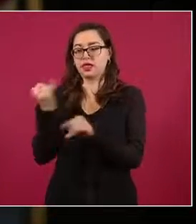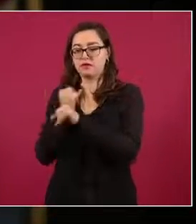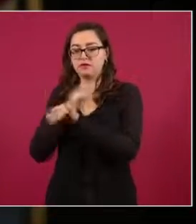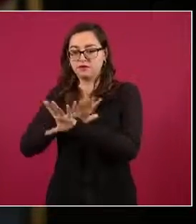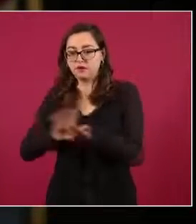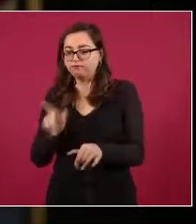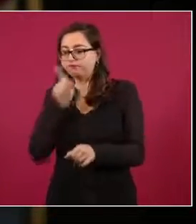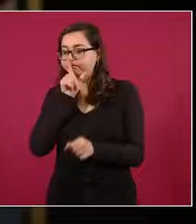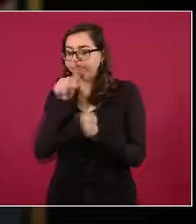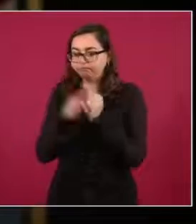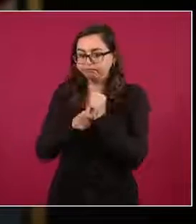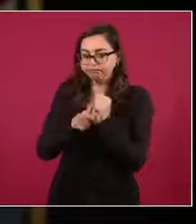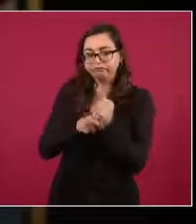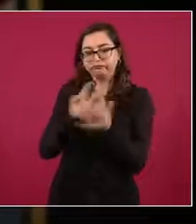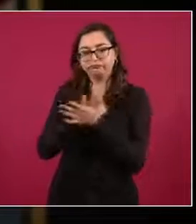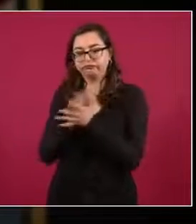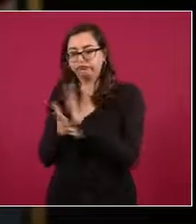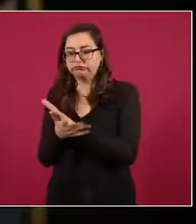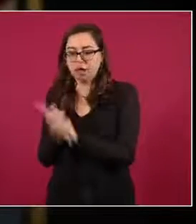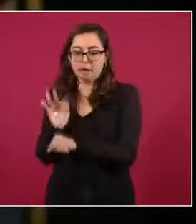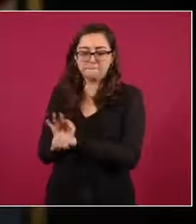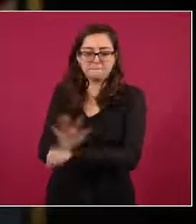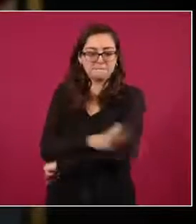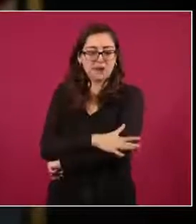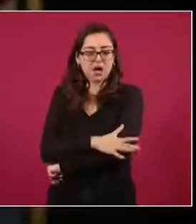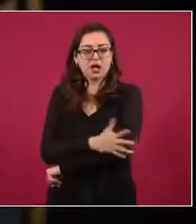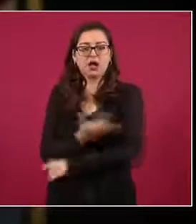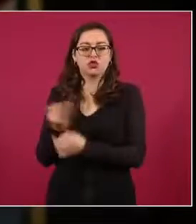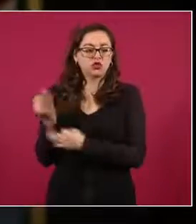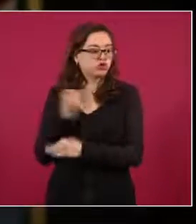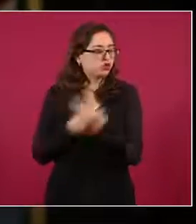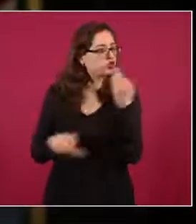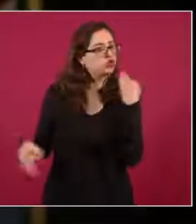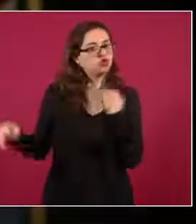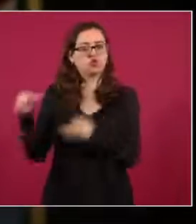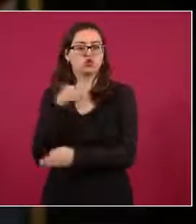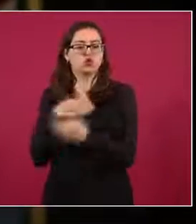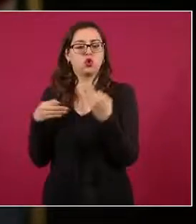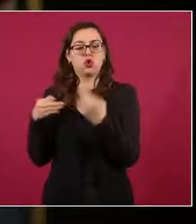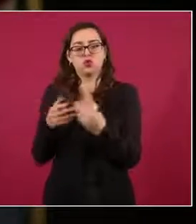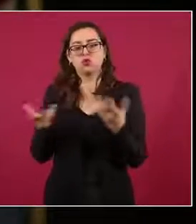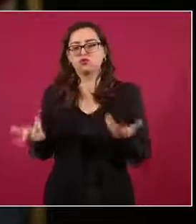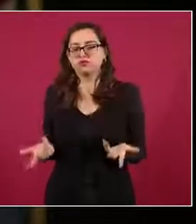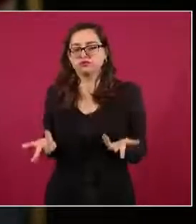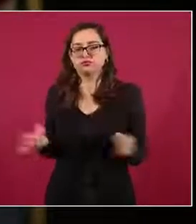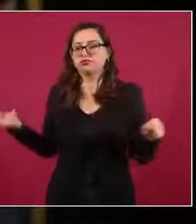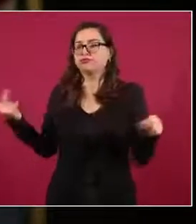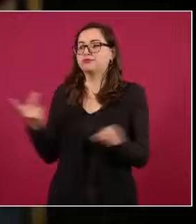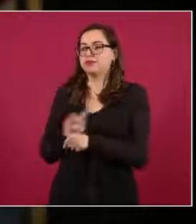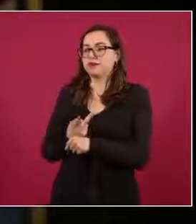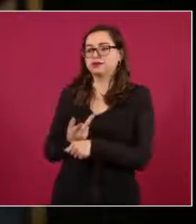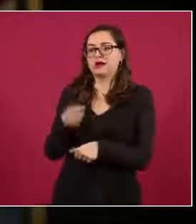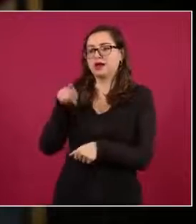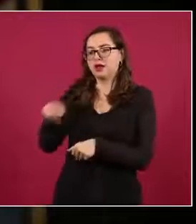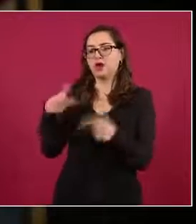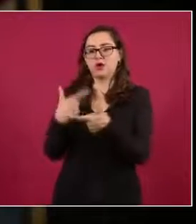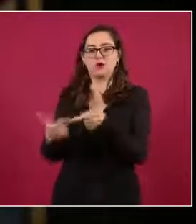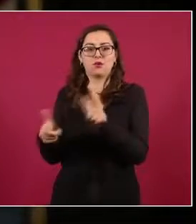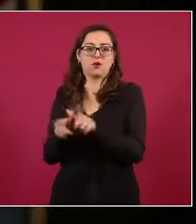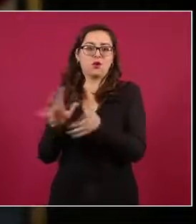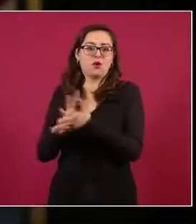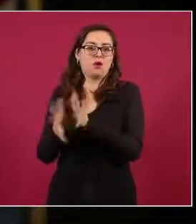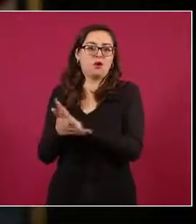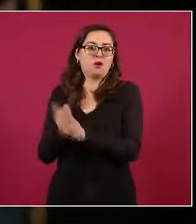información relacionada a contratos, adquisiciones de parte de Xibalbá a este grupo, que además